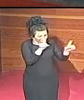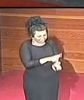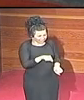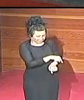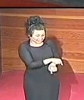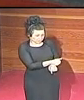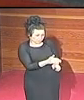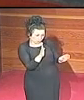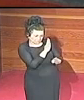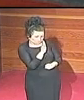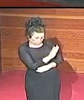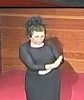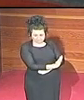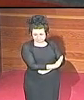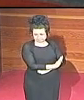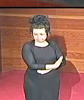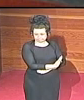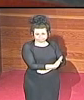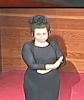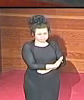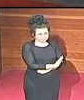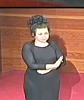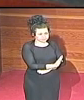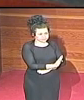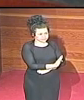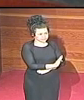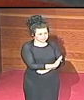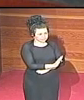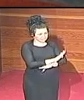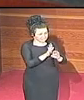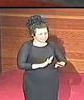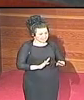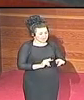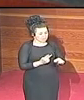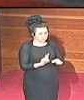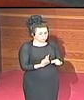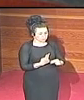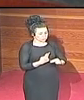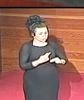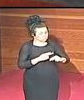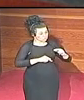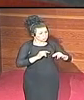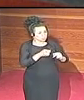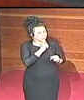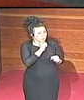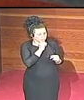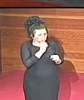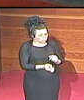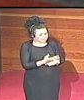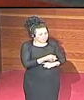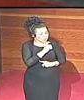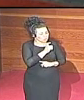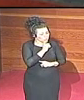Estas se construyen alrededor de dos mantras argumentales. Uno centrado en